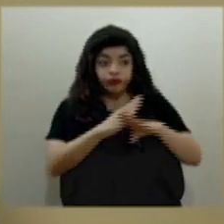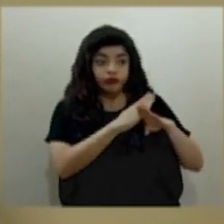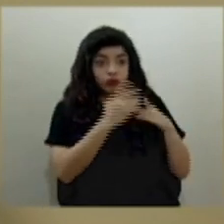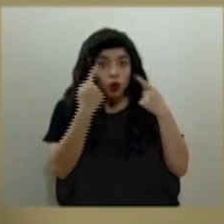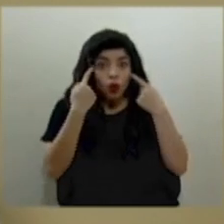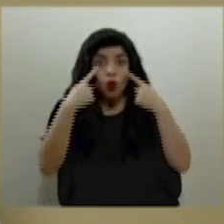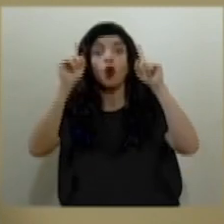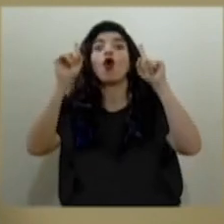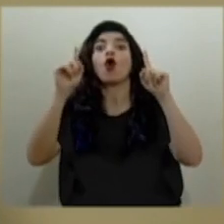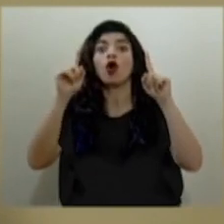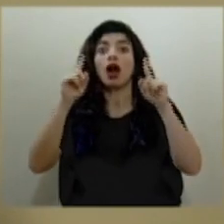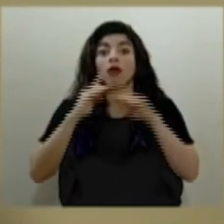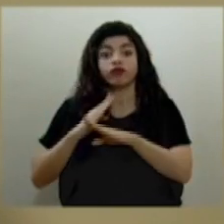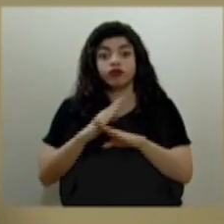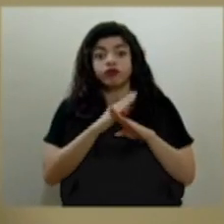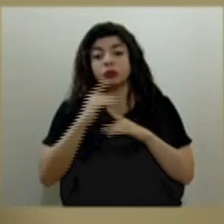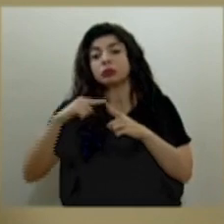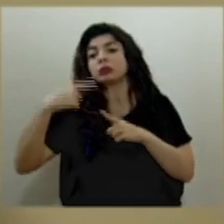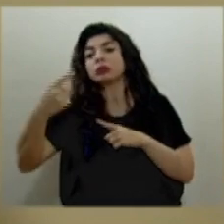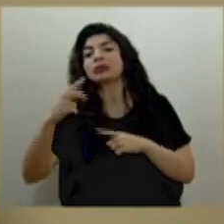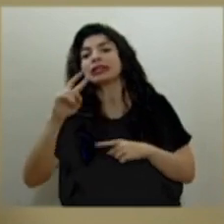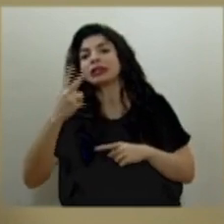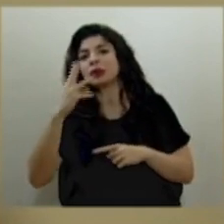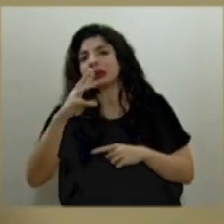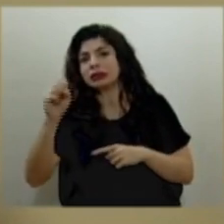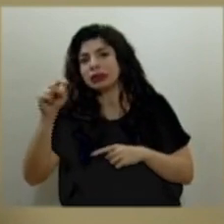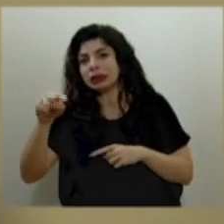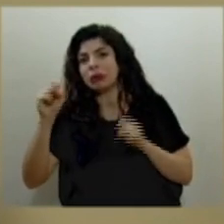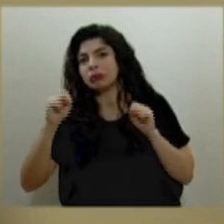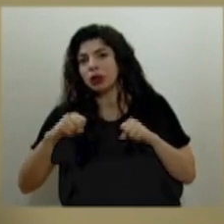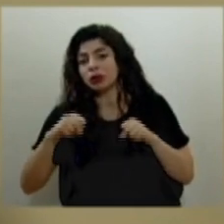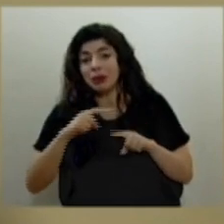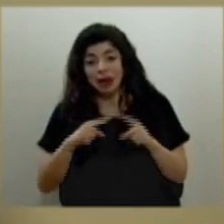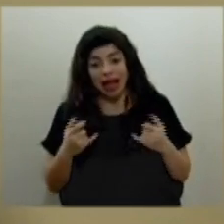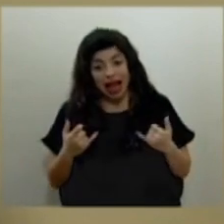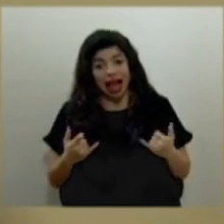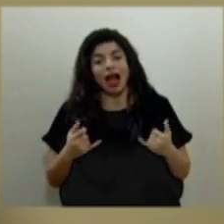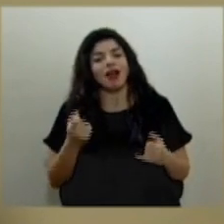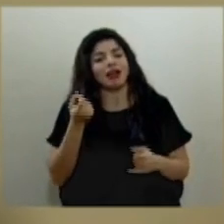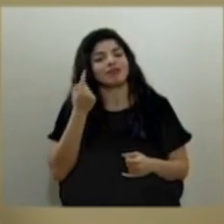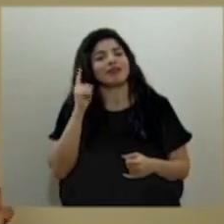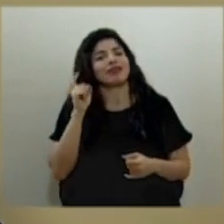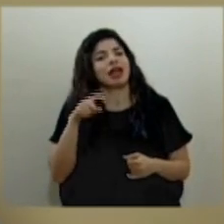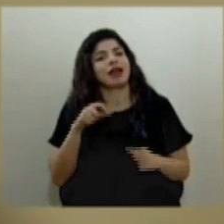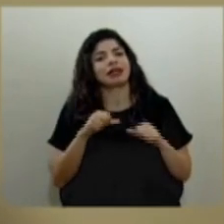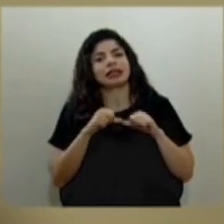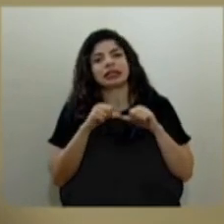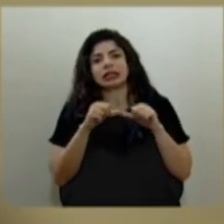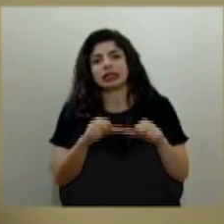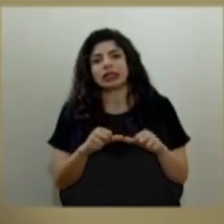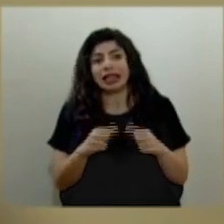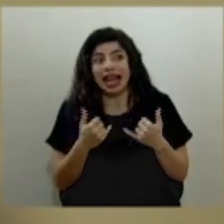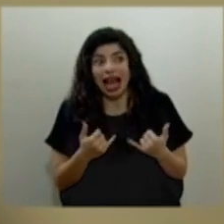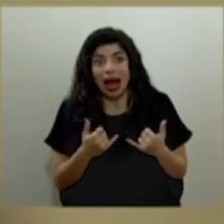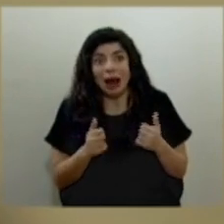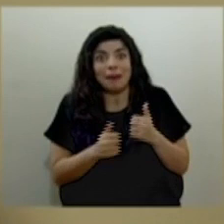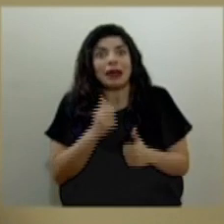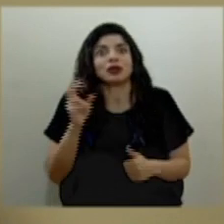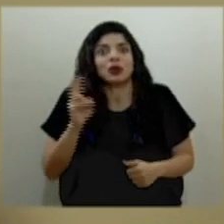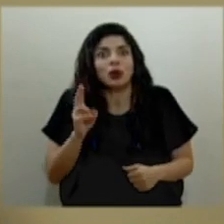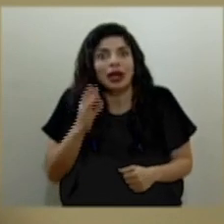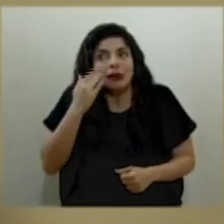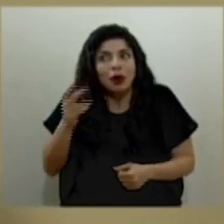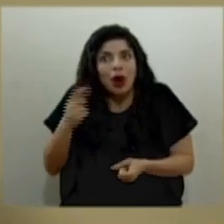estimada avanzando el segundo semestre, pero mientras tanto hay que seguir entendiendo que tenemos que seguir, y obviamente en este momento de más apremio por la